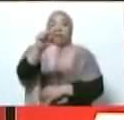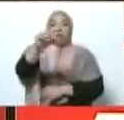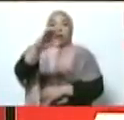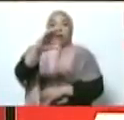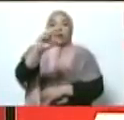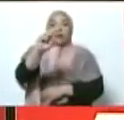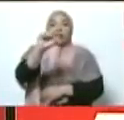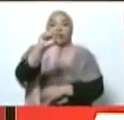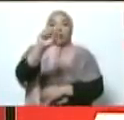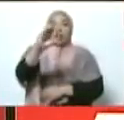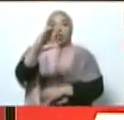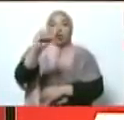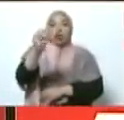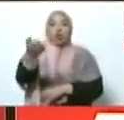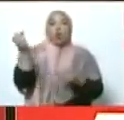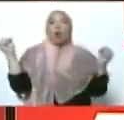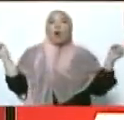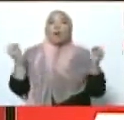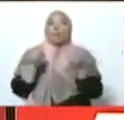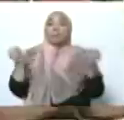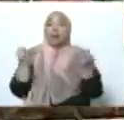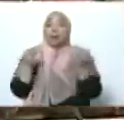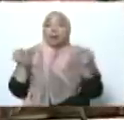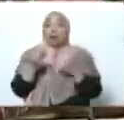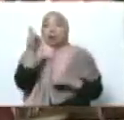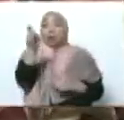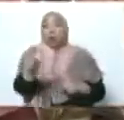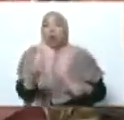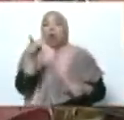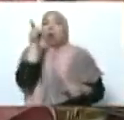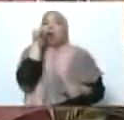Para el Estado Mérida, Jason Guzmán.